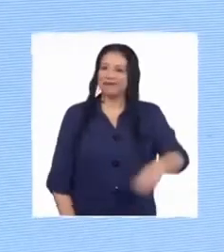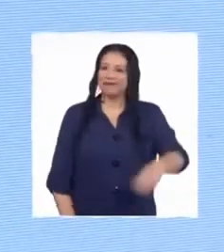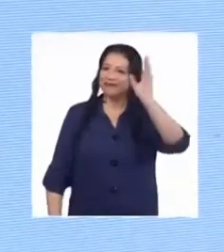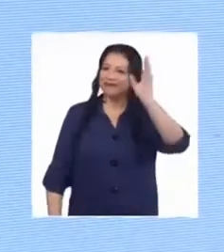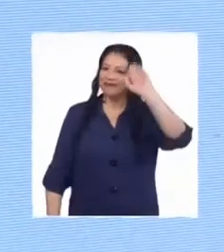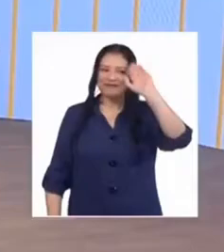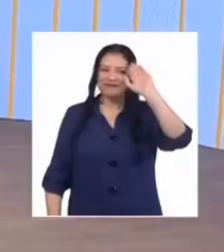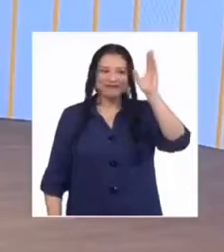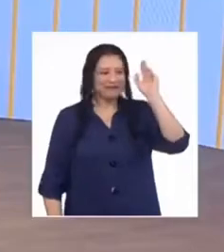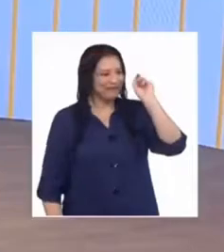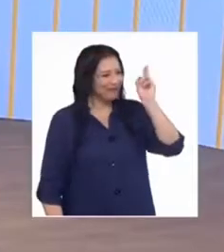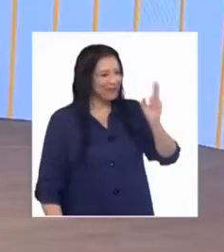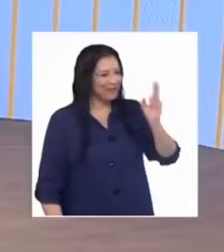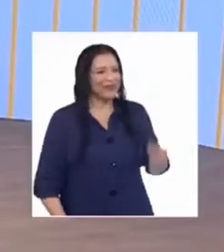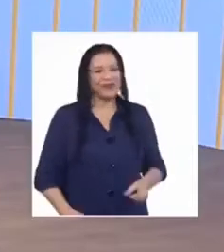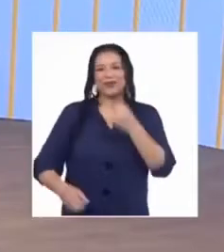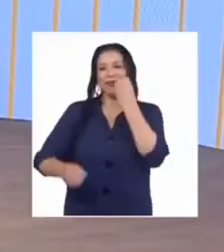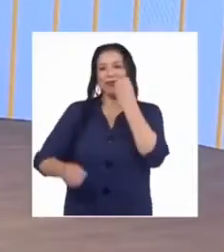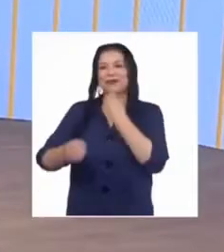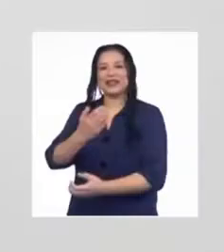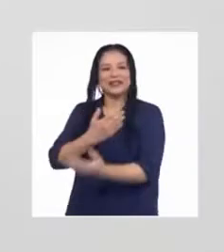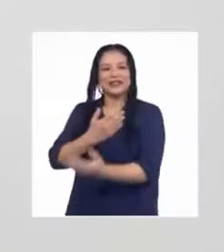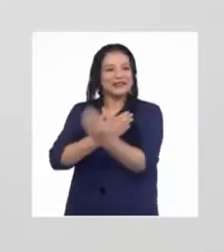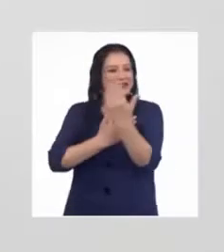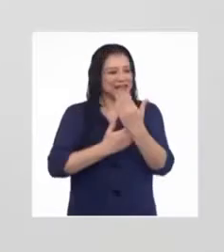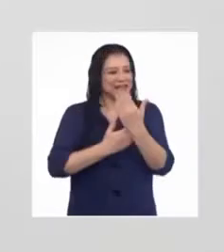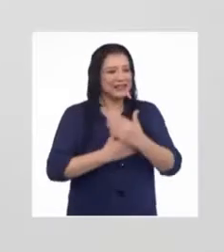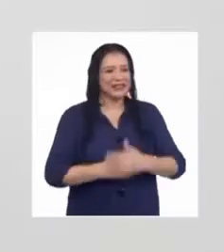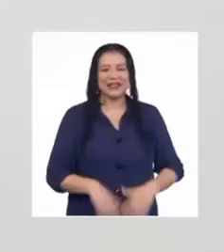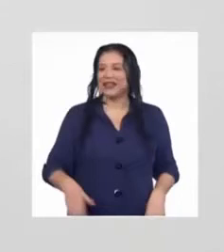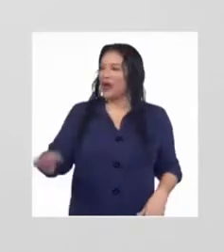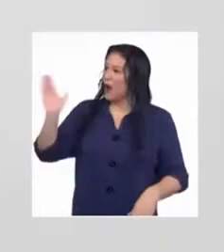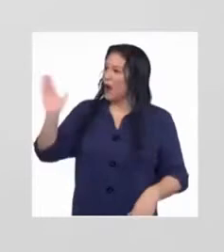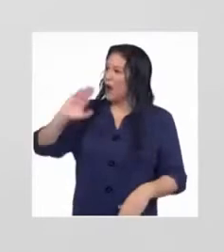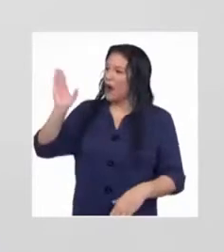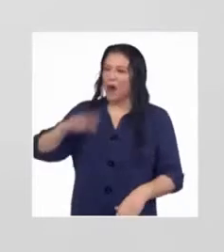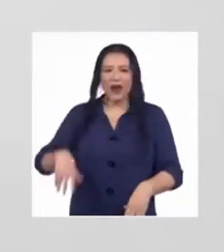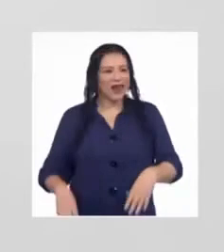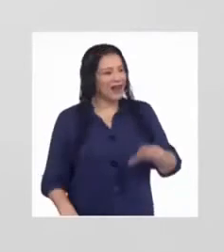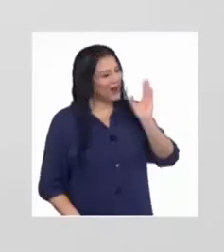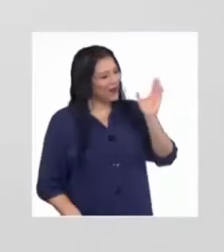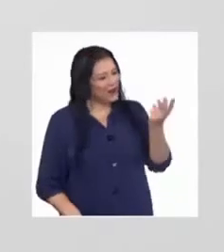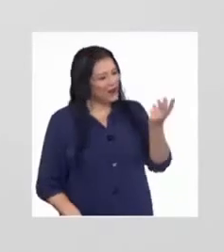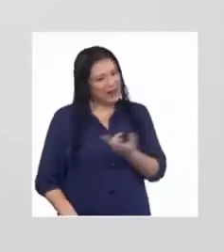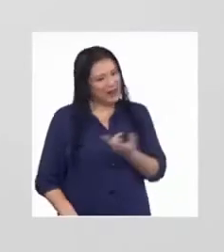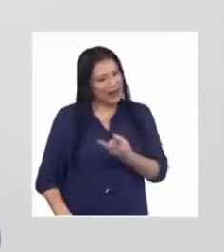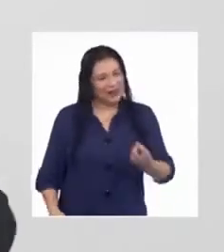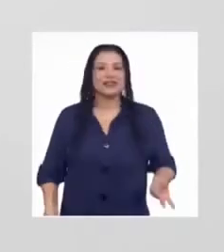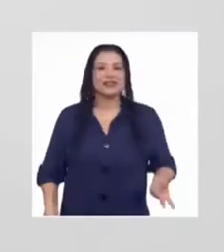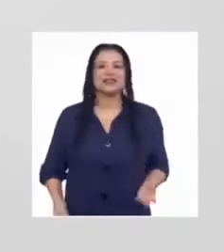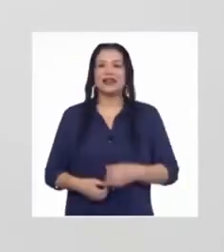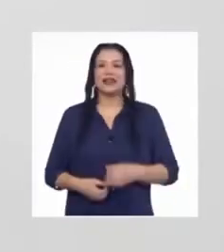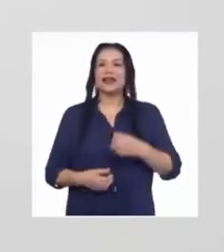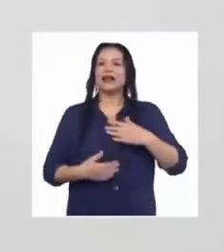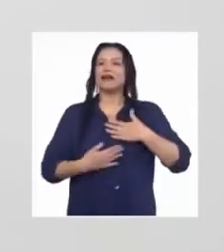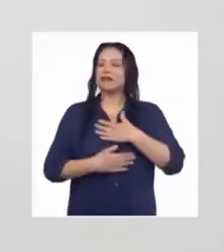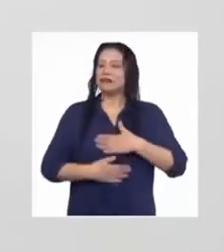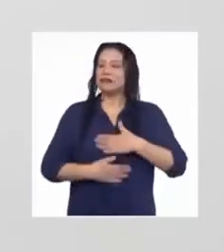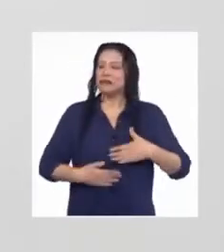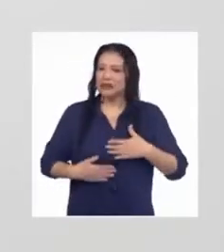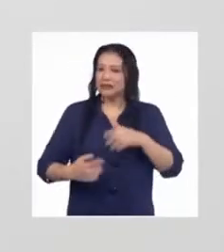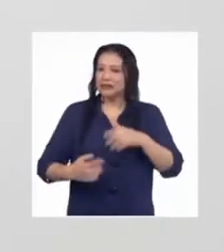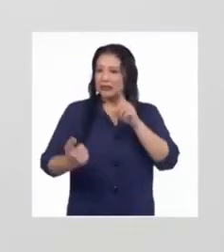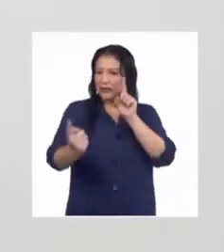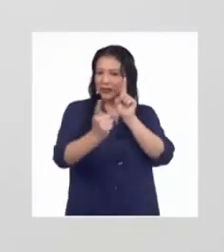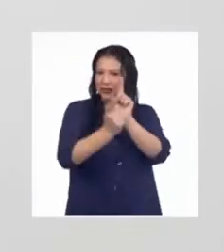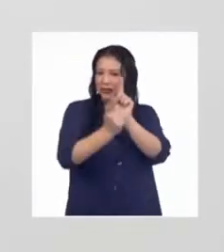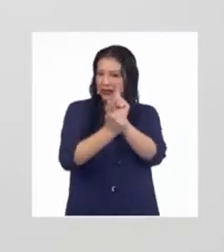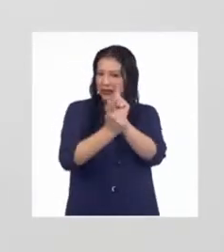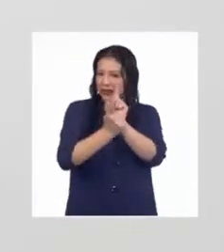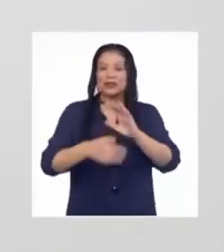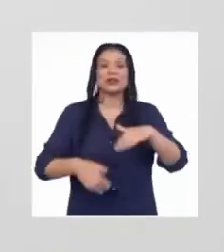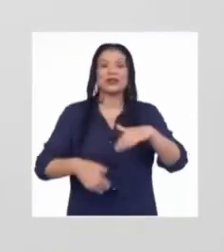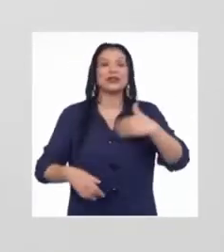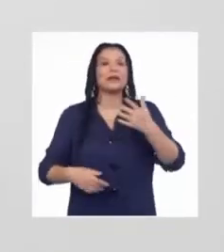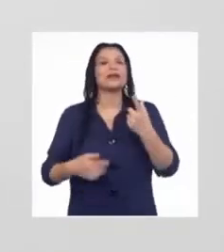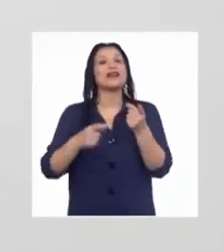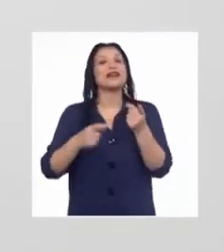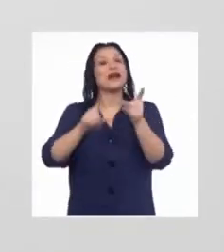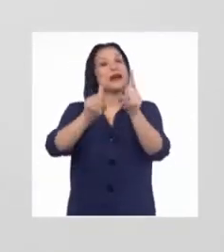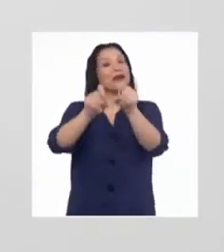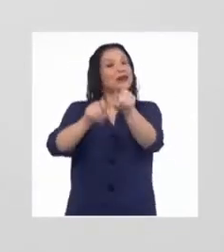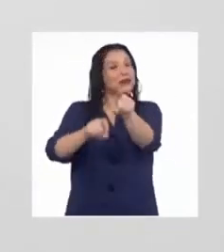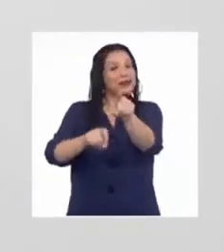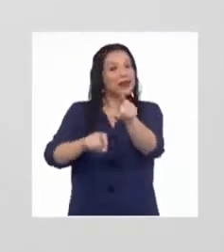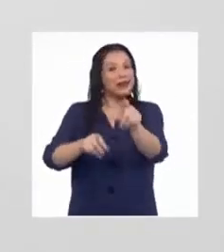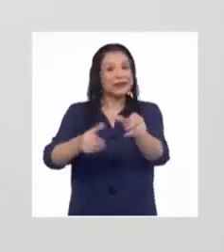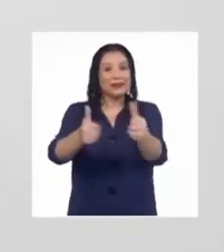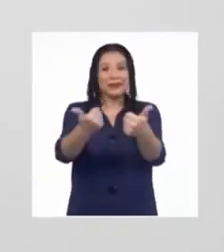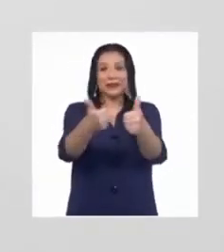¡Hola, profe! Buenos días, profesora. Hola, Stephanie. Hola, Junior. Qué gusto volver a verlos. ¿Y ustedes cómo